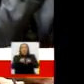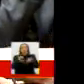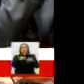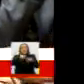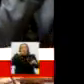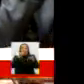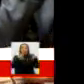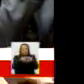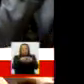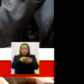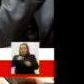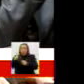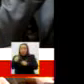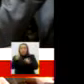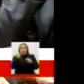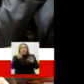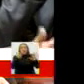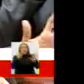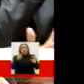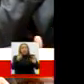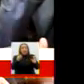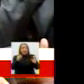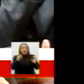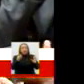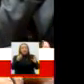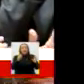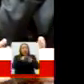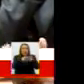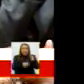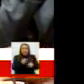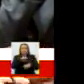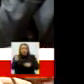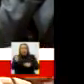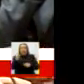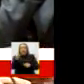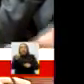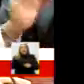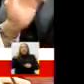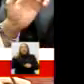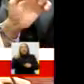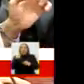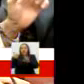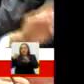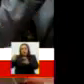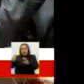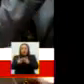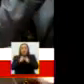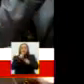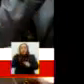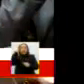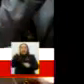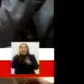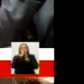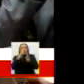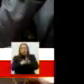180 diputados y 60 senadores. Ahora tenemos una sola Cámara que tiene 120 parlamentarios y está regido por la Constitución, que la